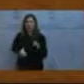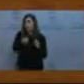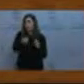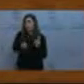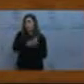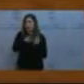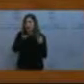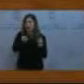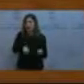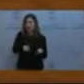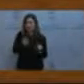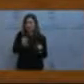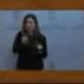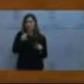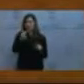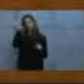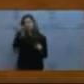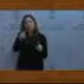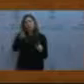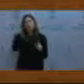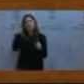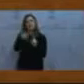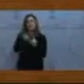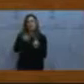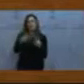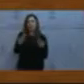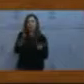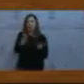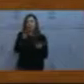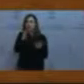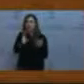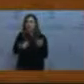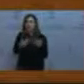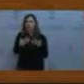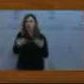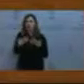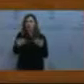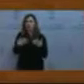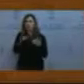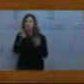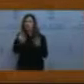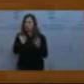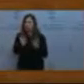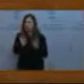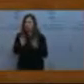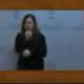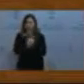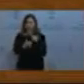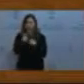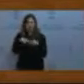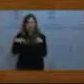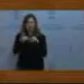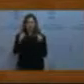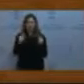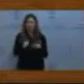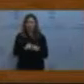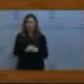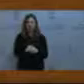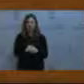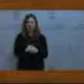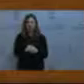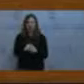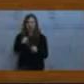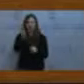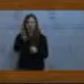artículo 51 del texto refugido del régimen económico presupuestario principal de Asturias. Y también de que no había podido conocer qué